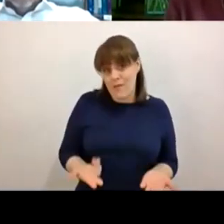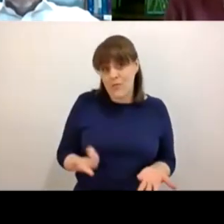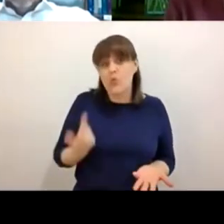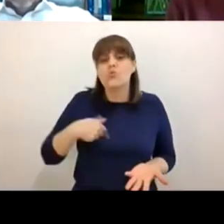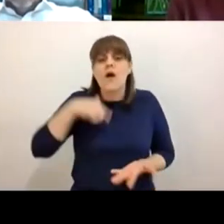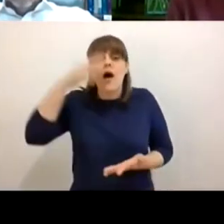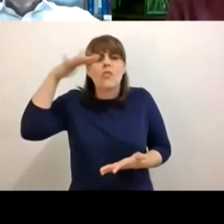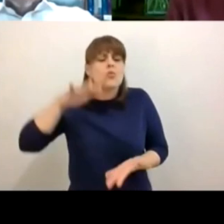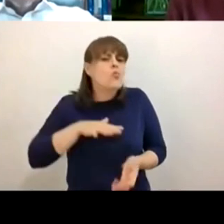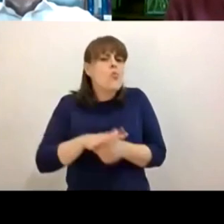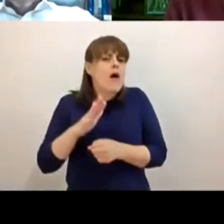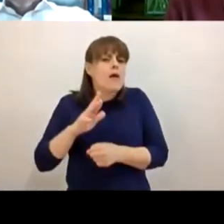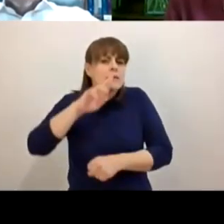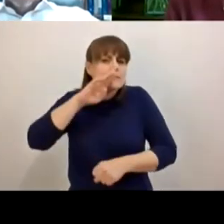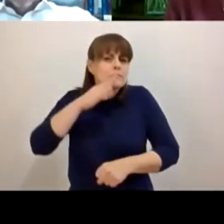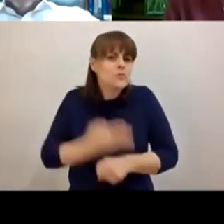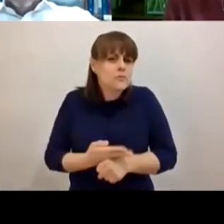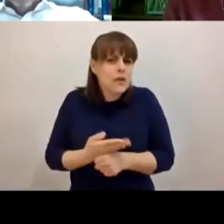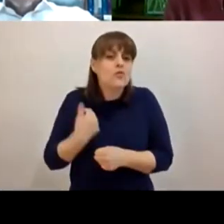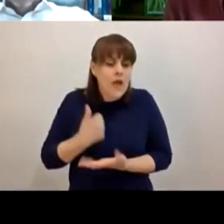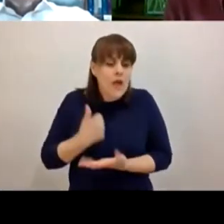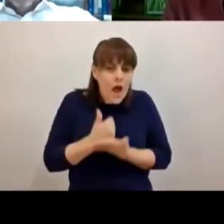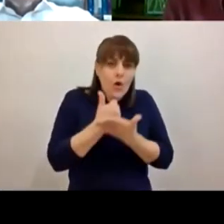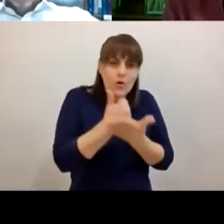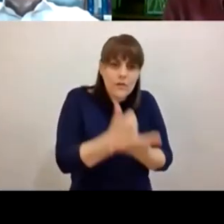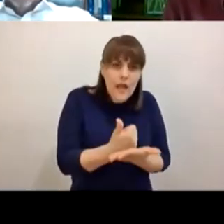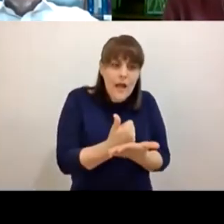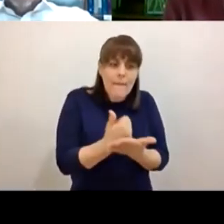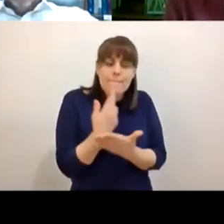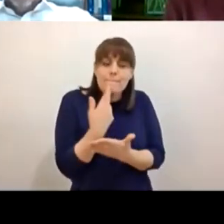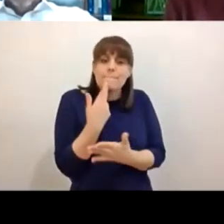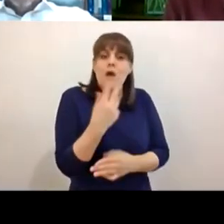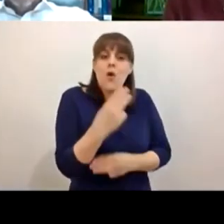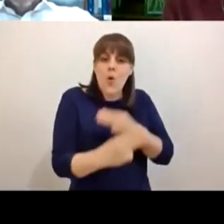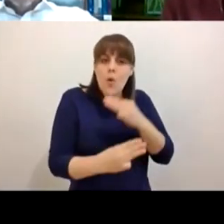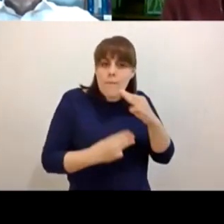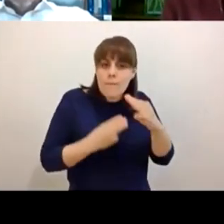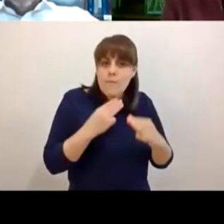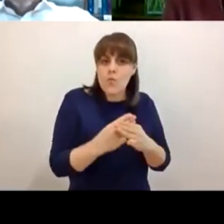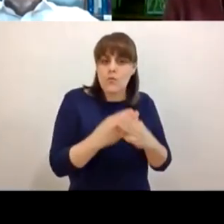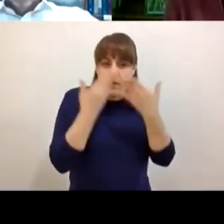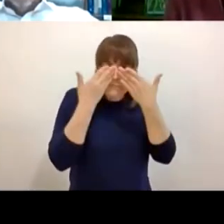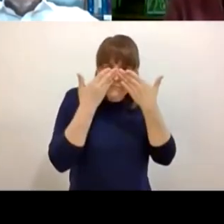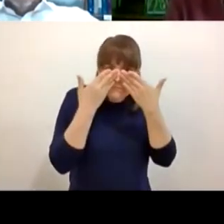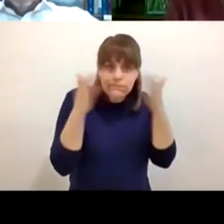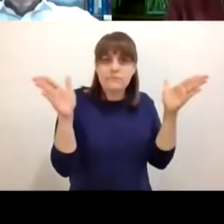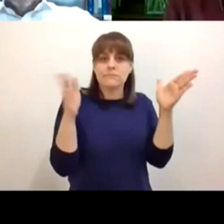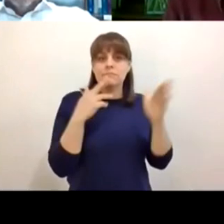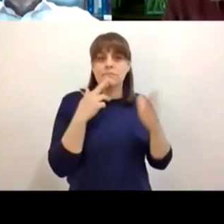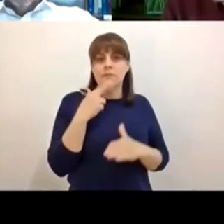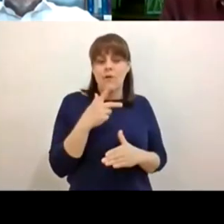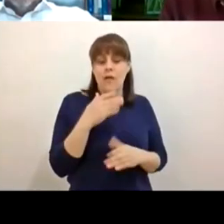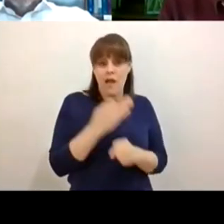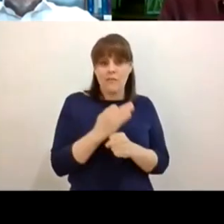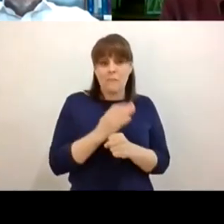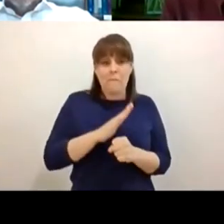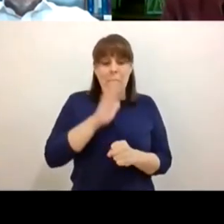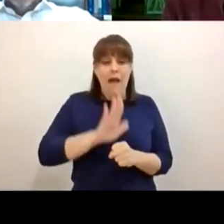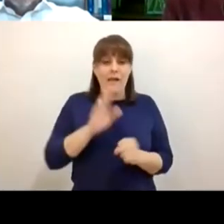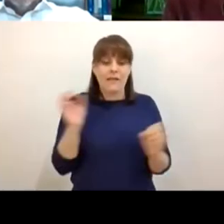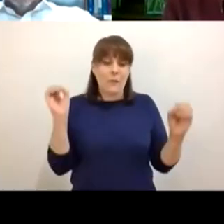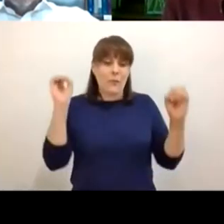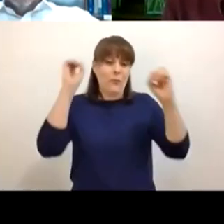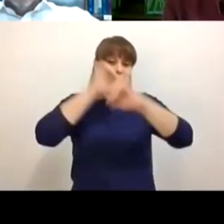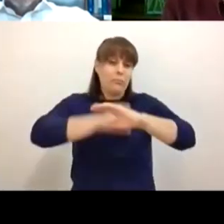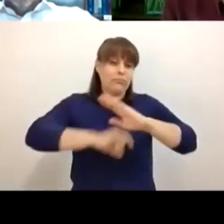a ingresar en un mundo mejor y con mejores perspectivas, porque el día de hoy ciertamente son un poco sombrías. Y yo quiero